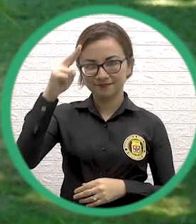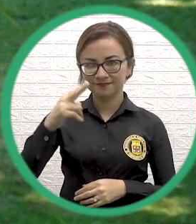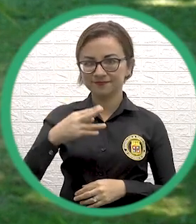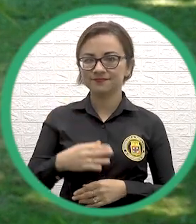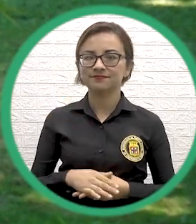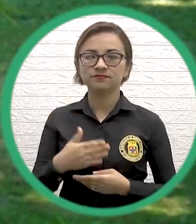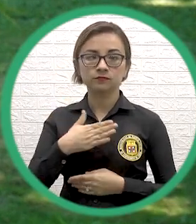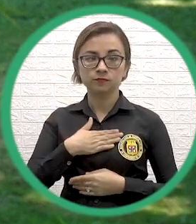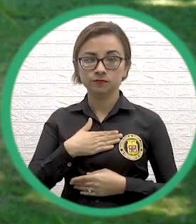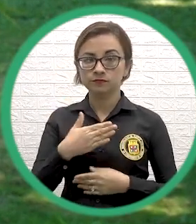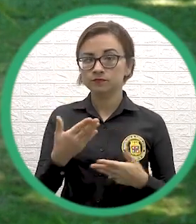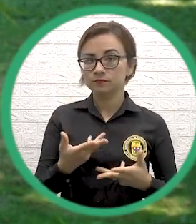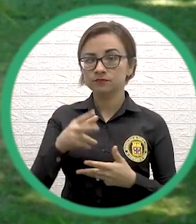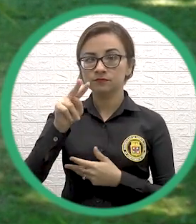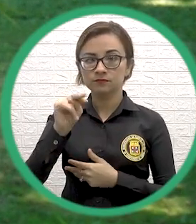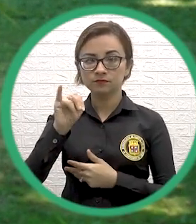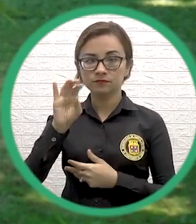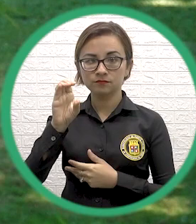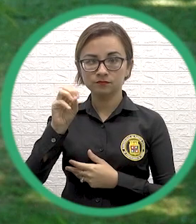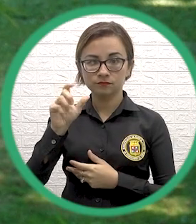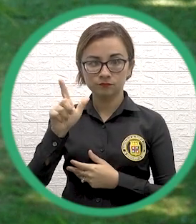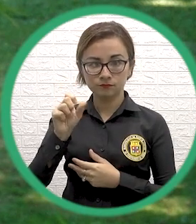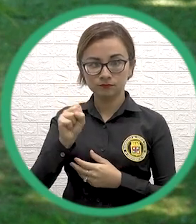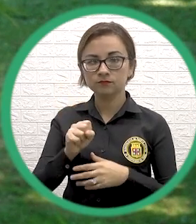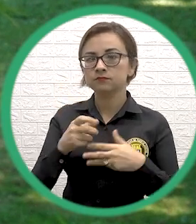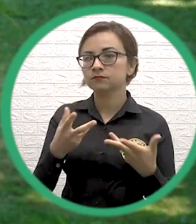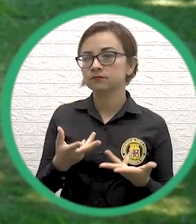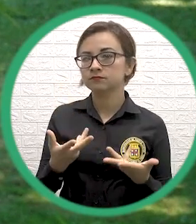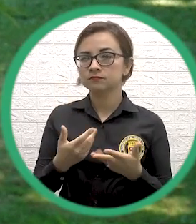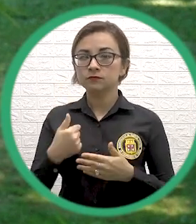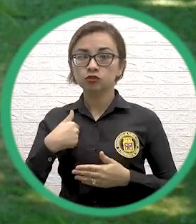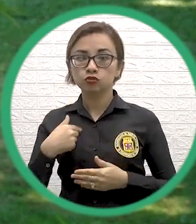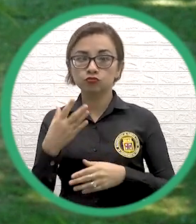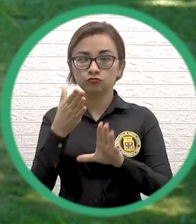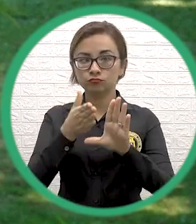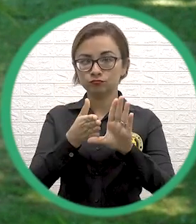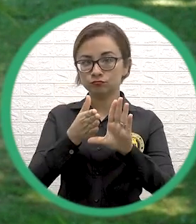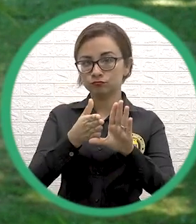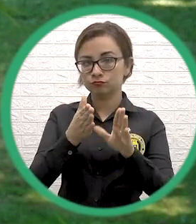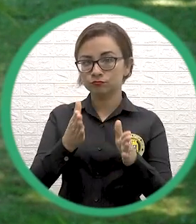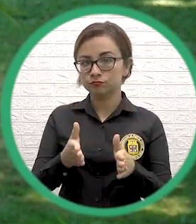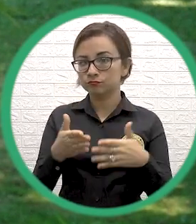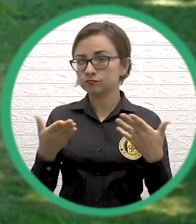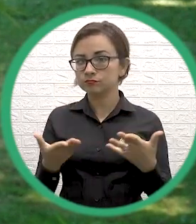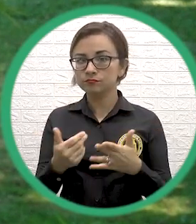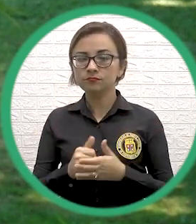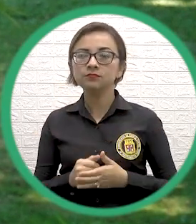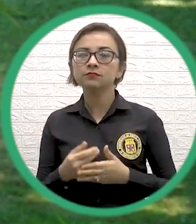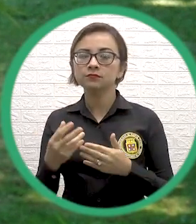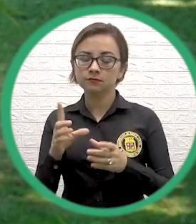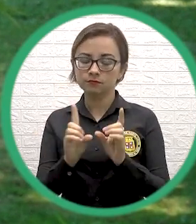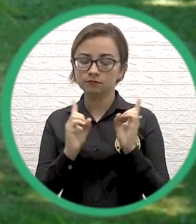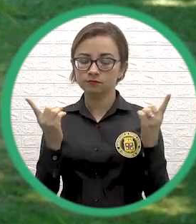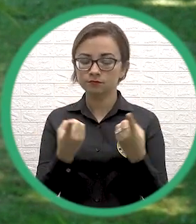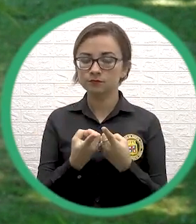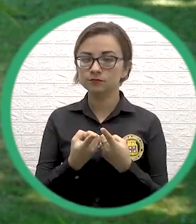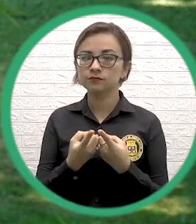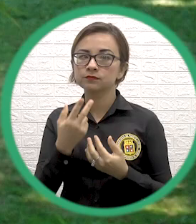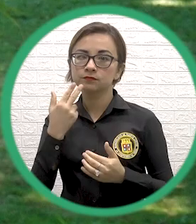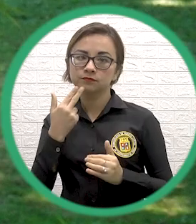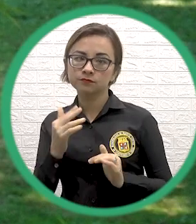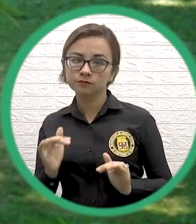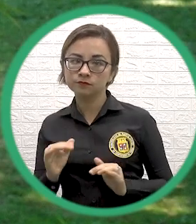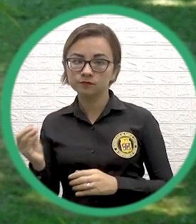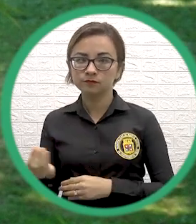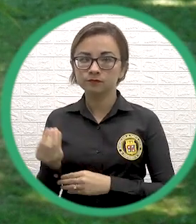Hola, soy Nicole Ramos, psicóloga del Programa de Prevención y Protección de Niñez del Departamento Municipal de Infancia, Adolescencia y